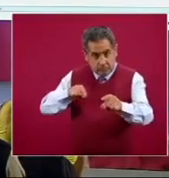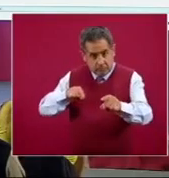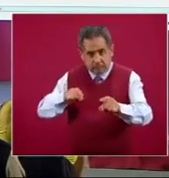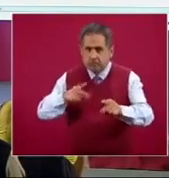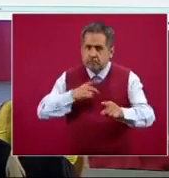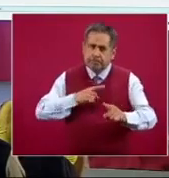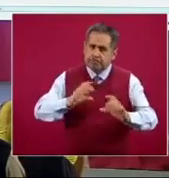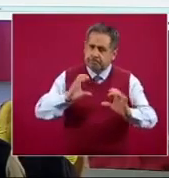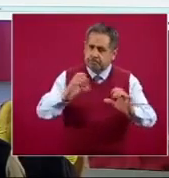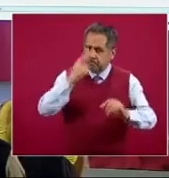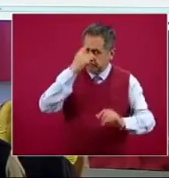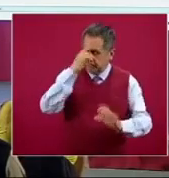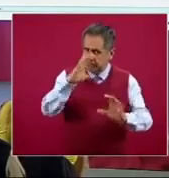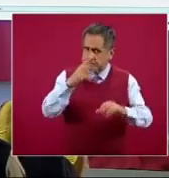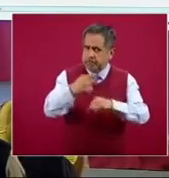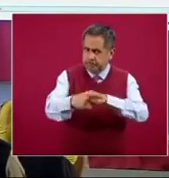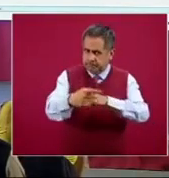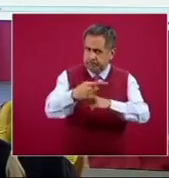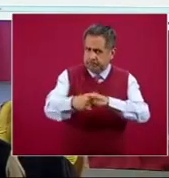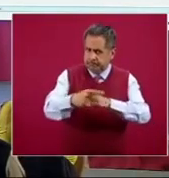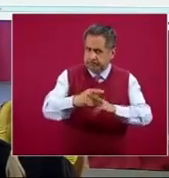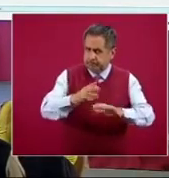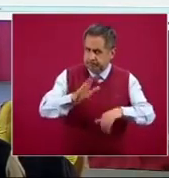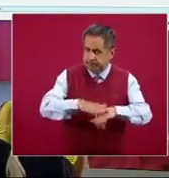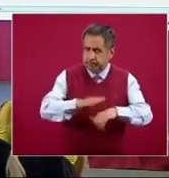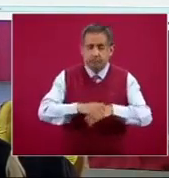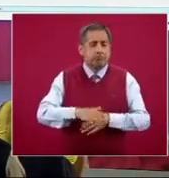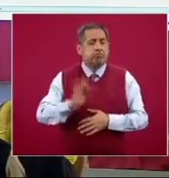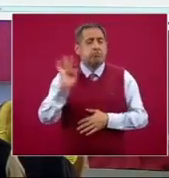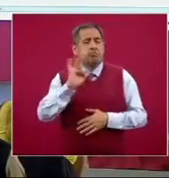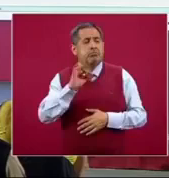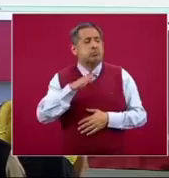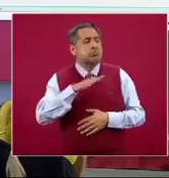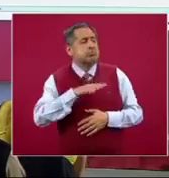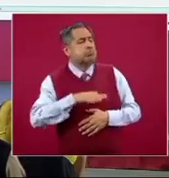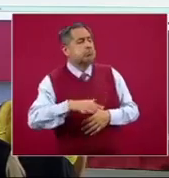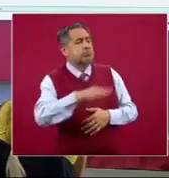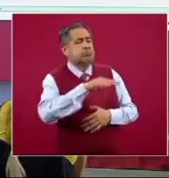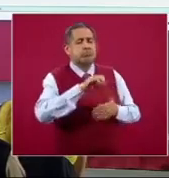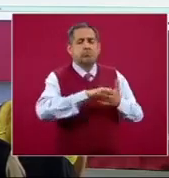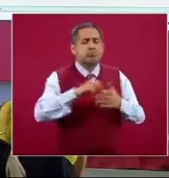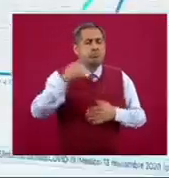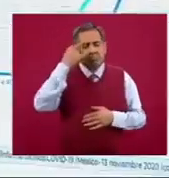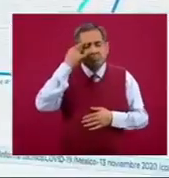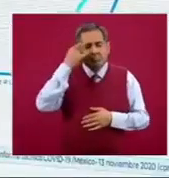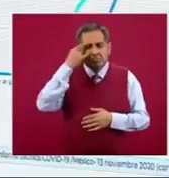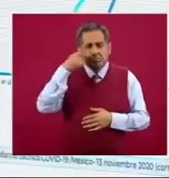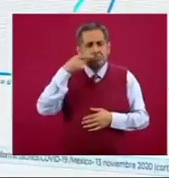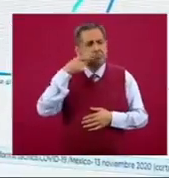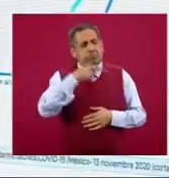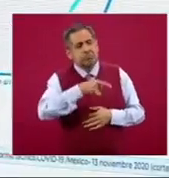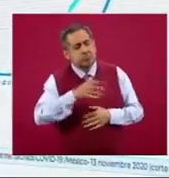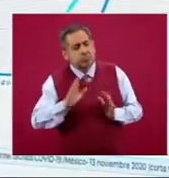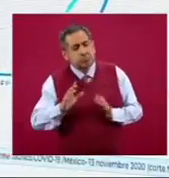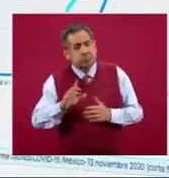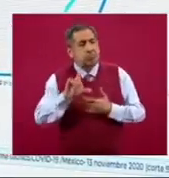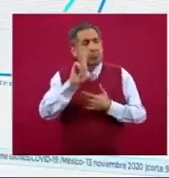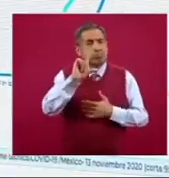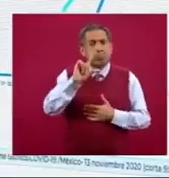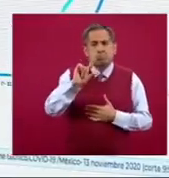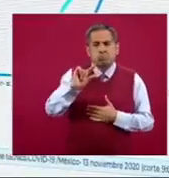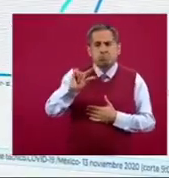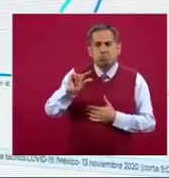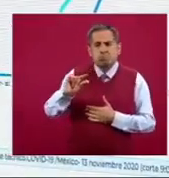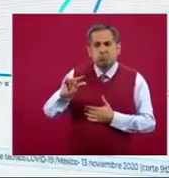tener mayor conciencia de que está en mayor riesgo. Si en cambio usted vive en una zona, por ejemplo el estado de Campeche, en donde se está